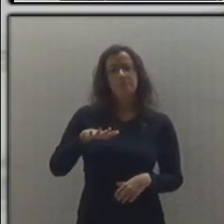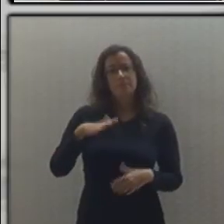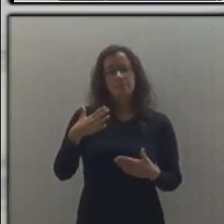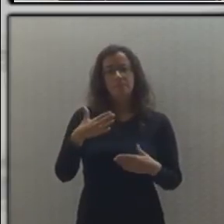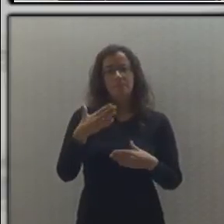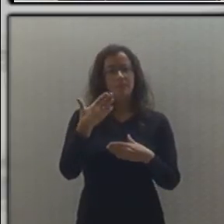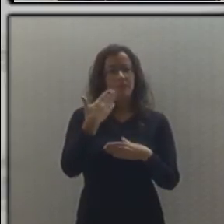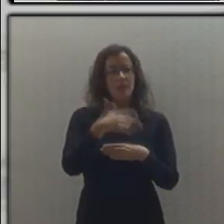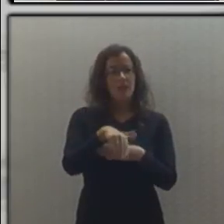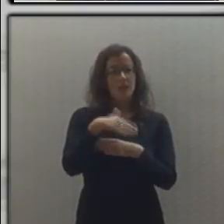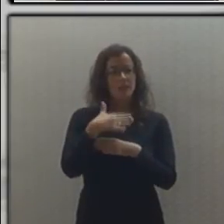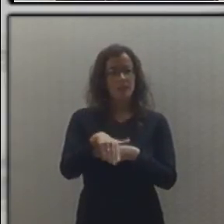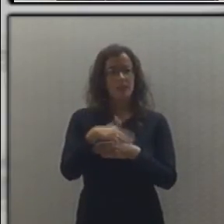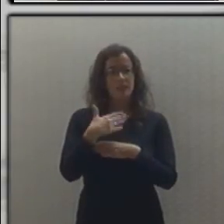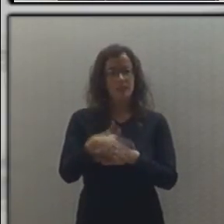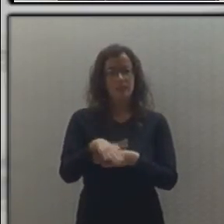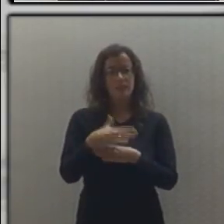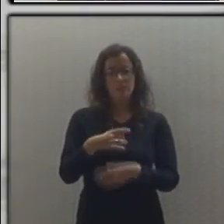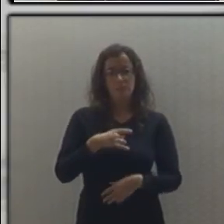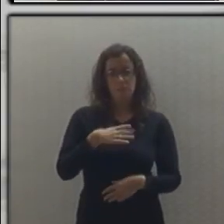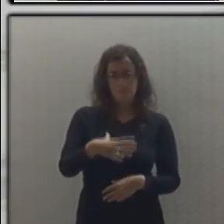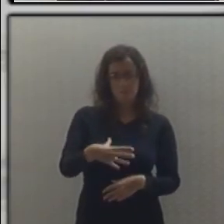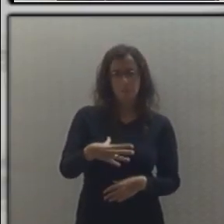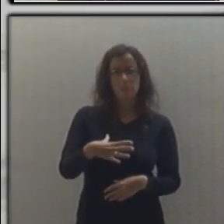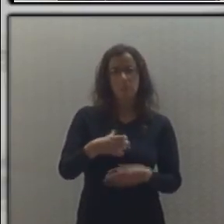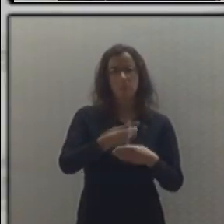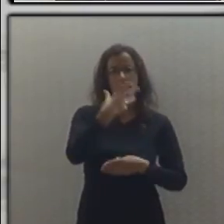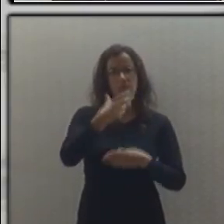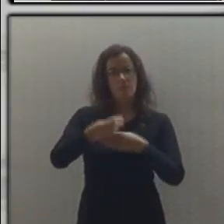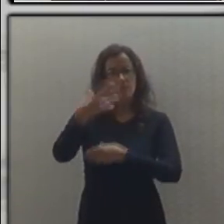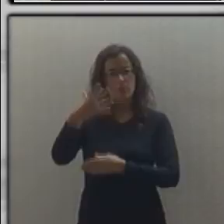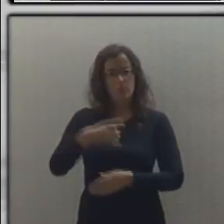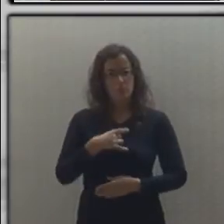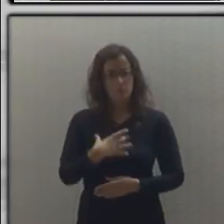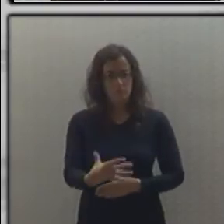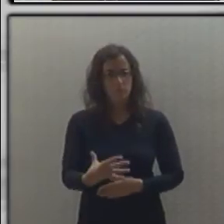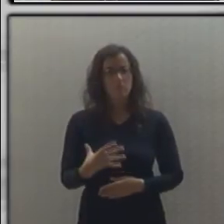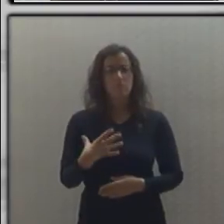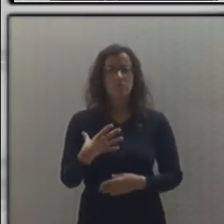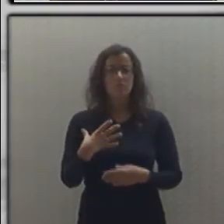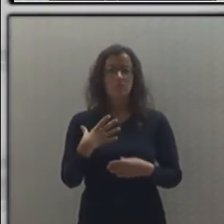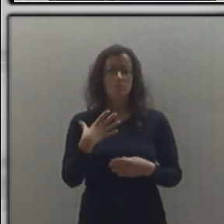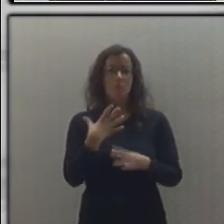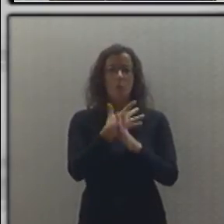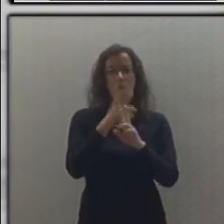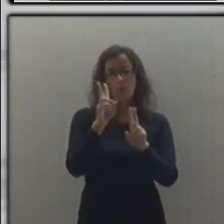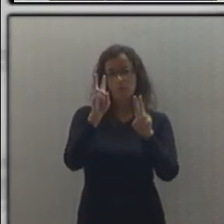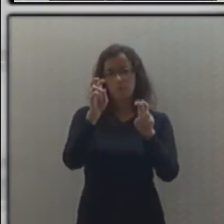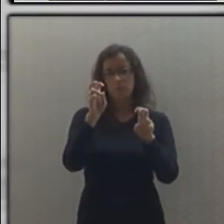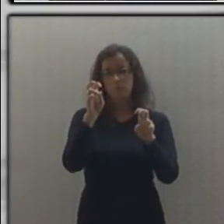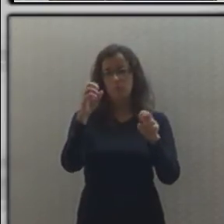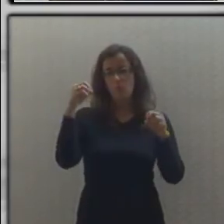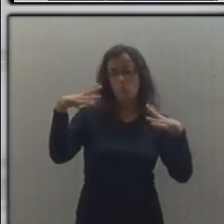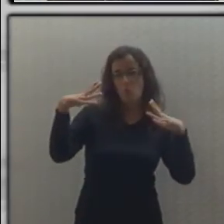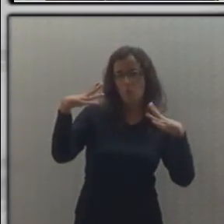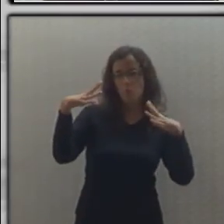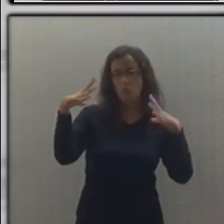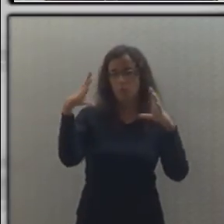esas calles encaladas, esos edificios encalados y ese juego de luces y sombras.